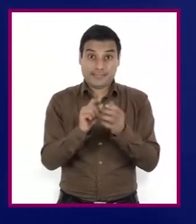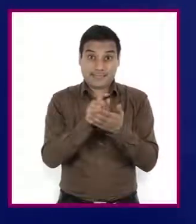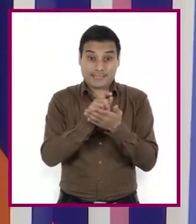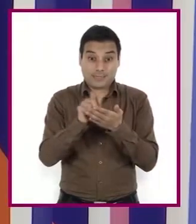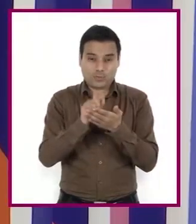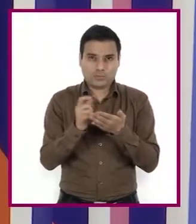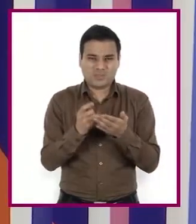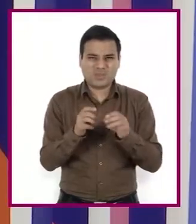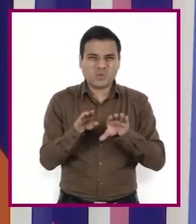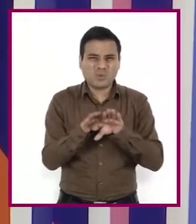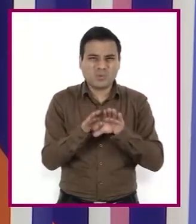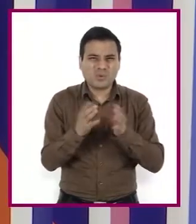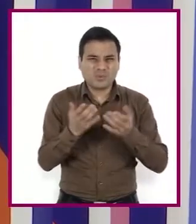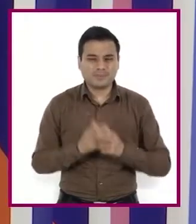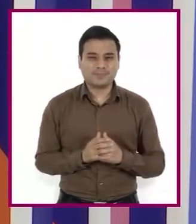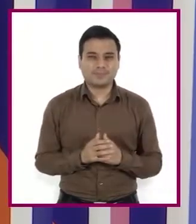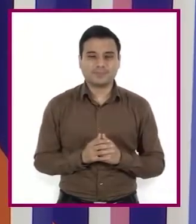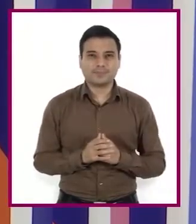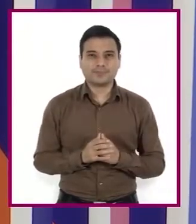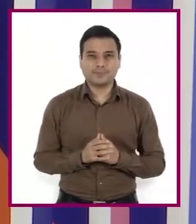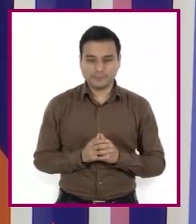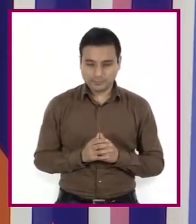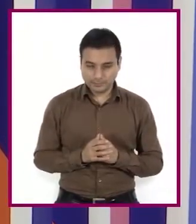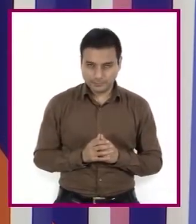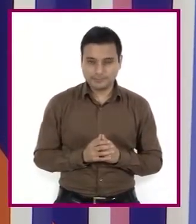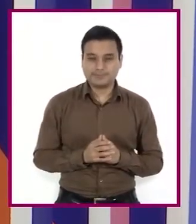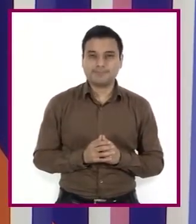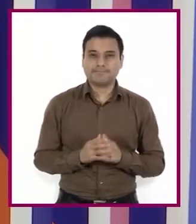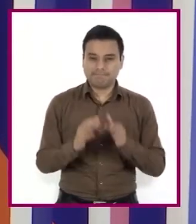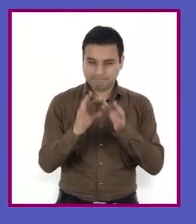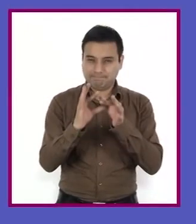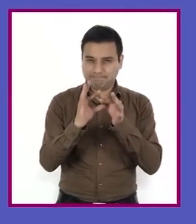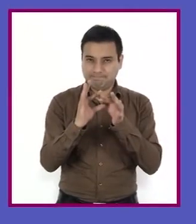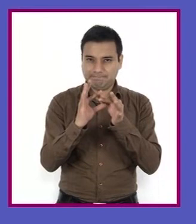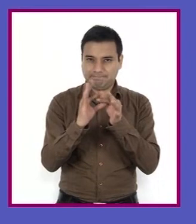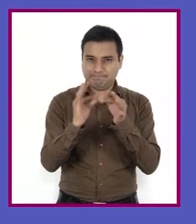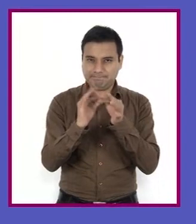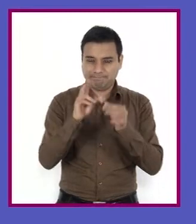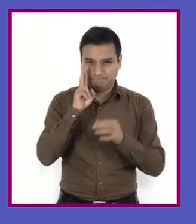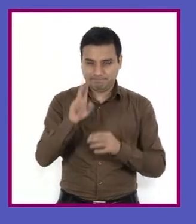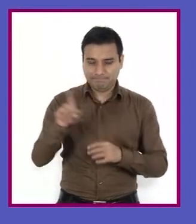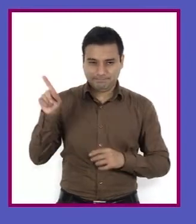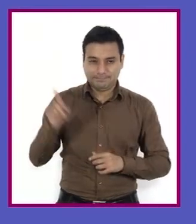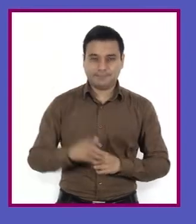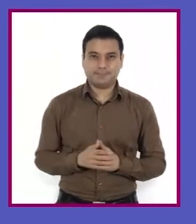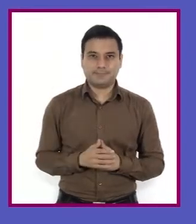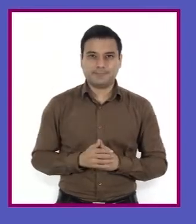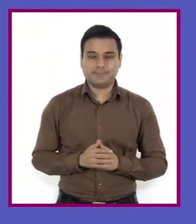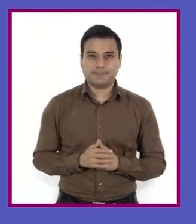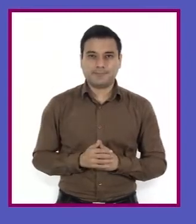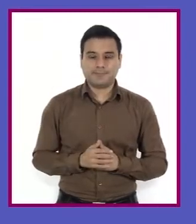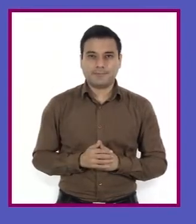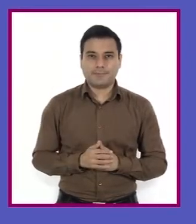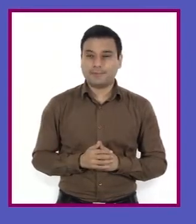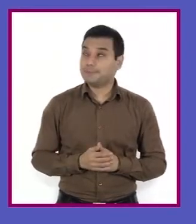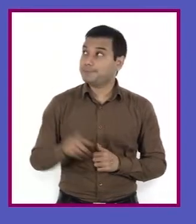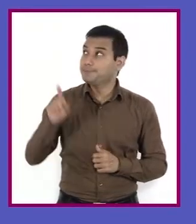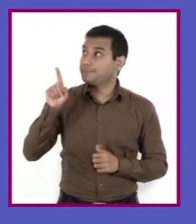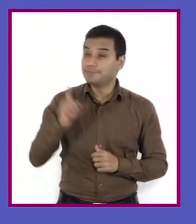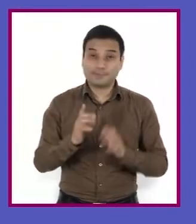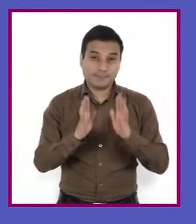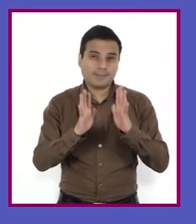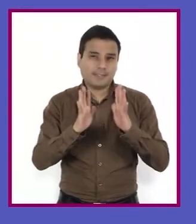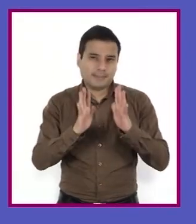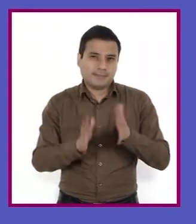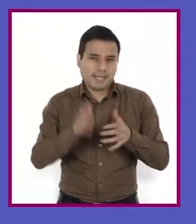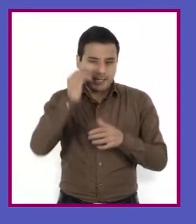amplio? Para responder, primero veamos. En este fragmento ya hemos subrayado las